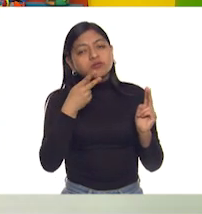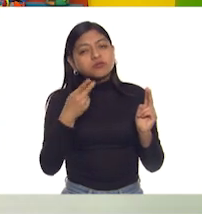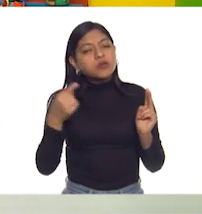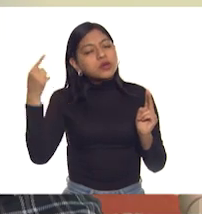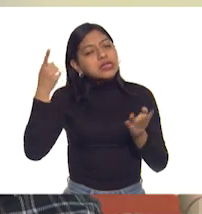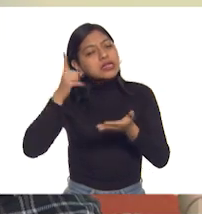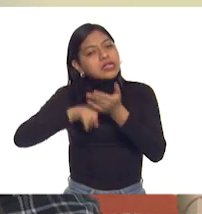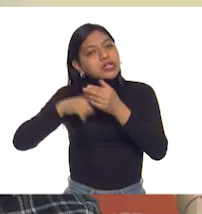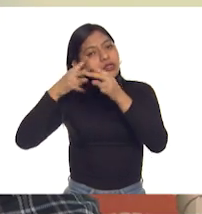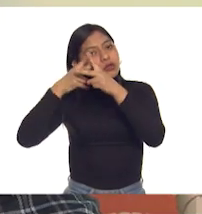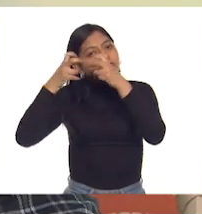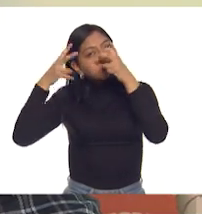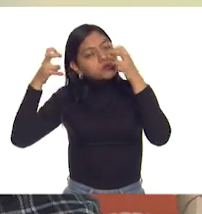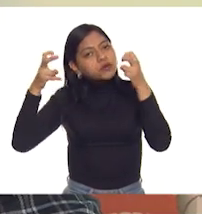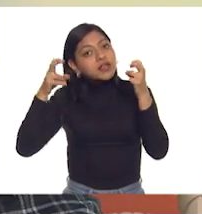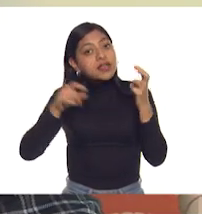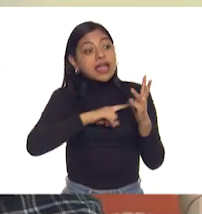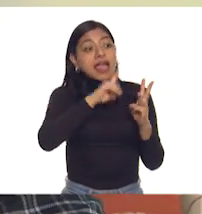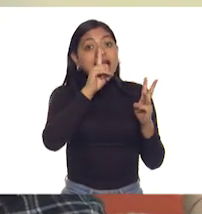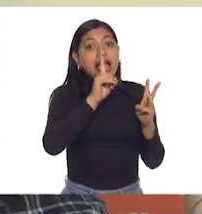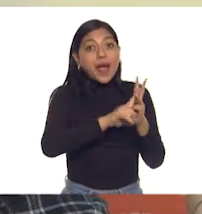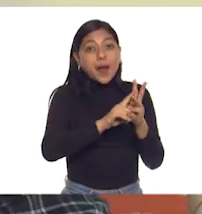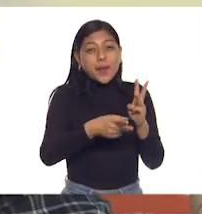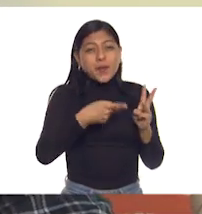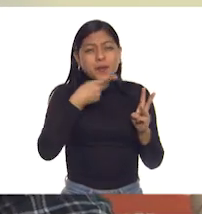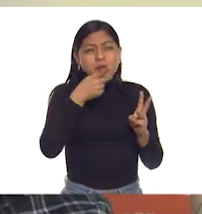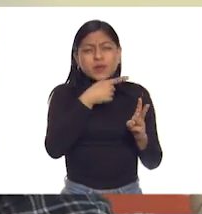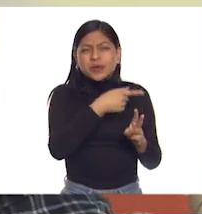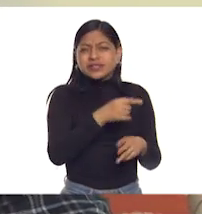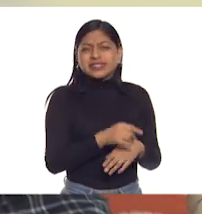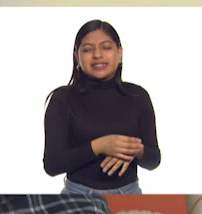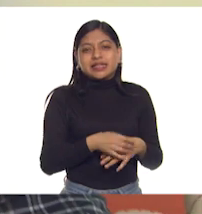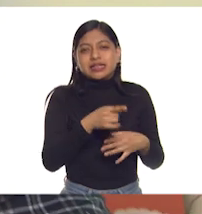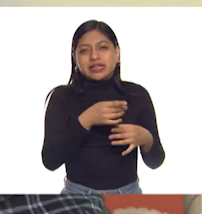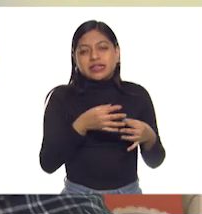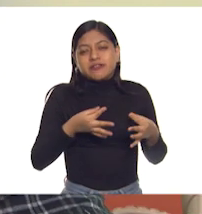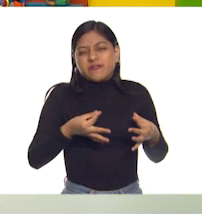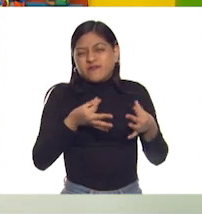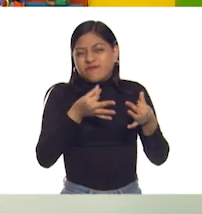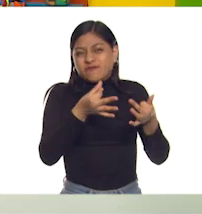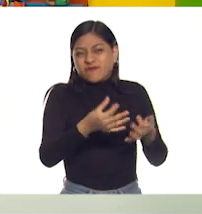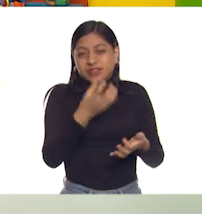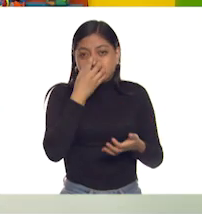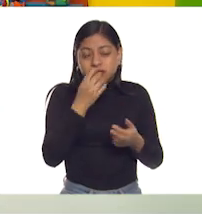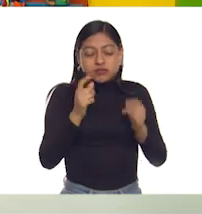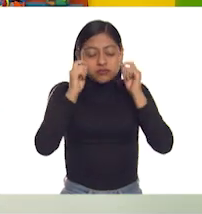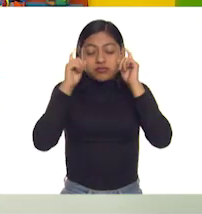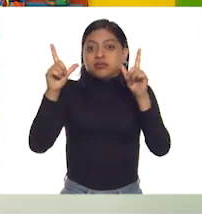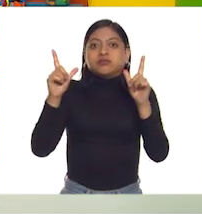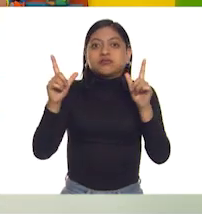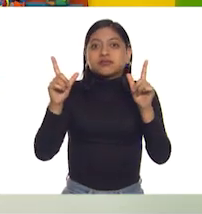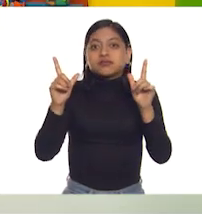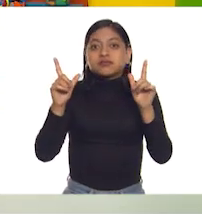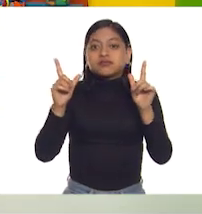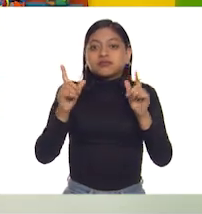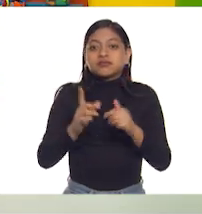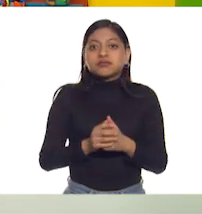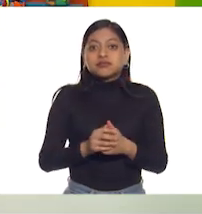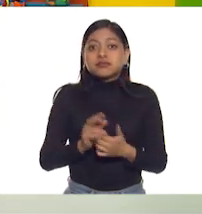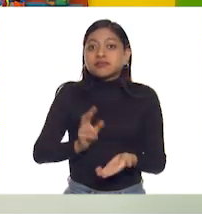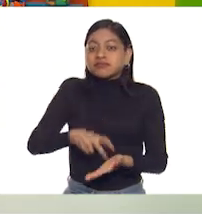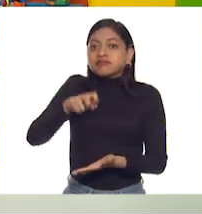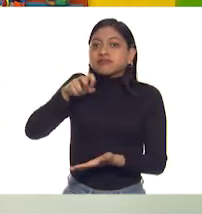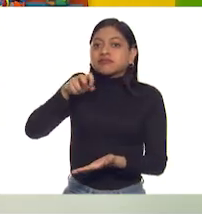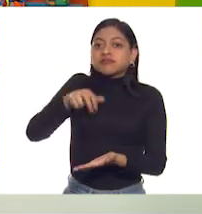en su sueño. Pero la voz aflautada del osito la despertó. Y de un